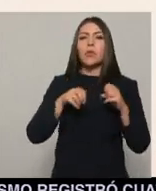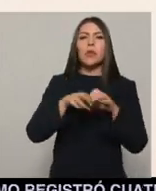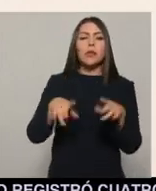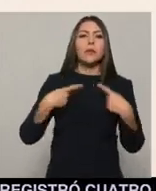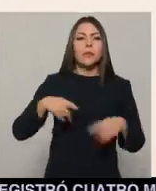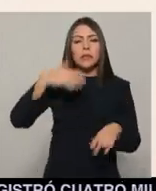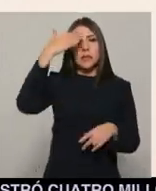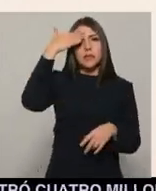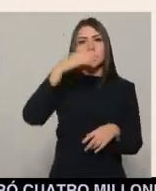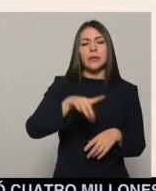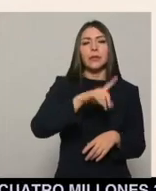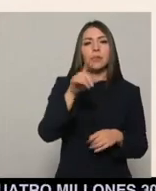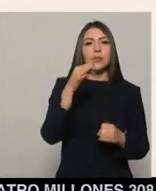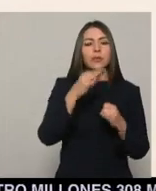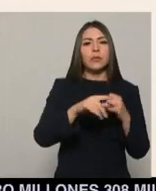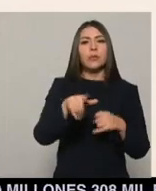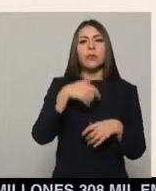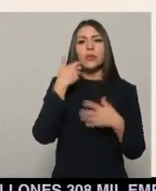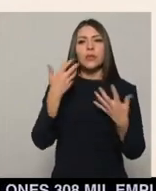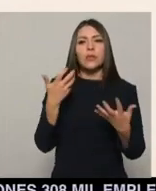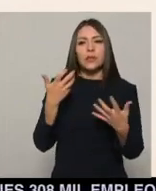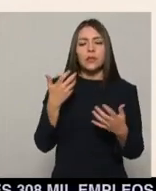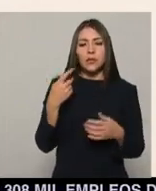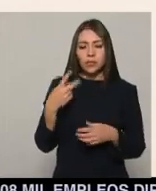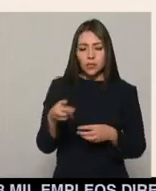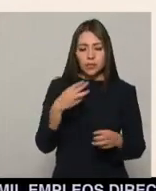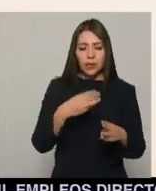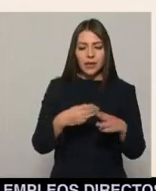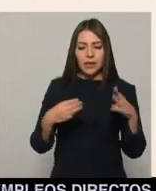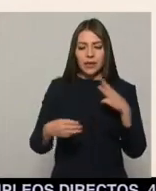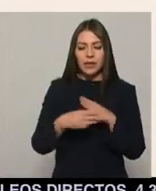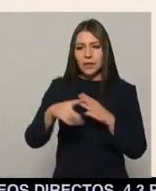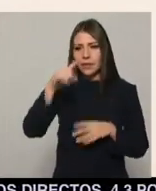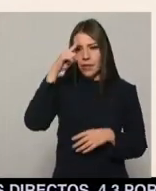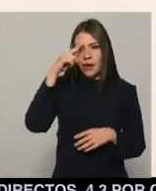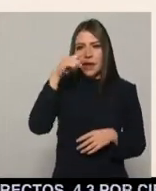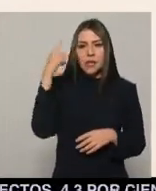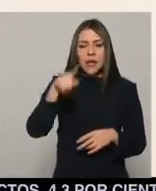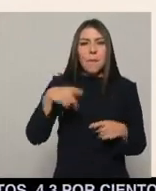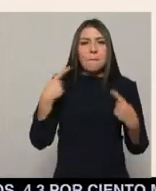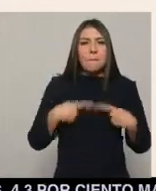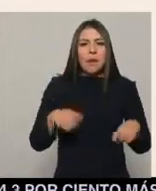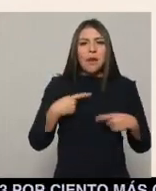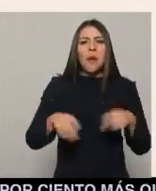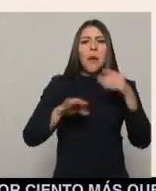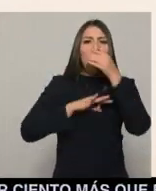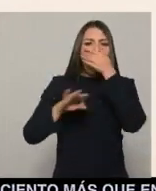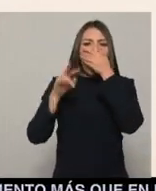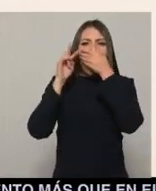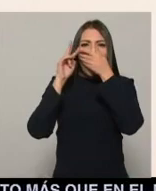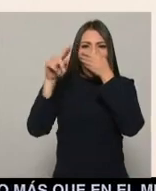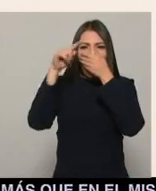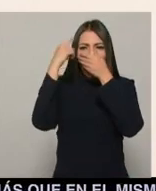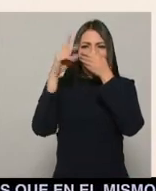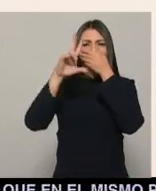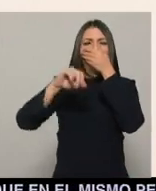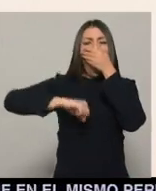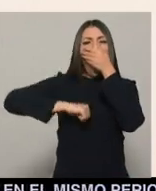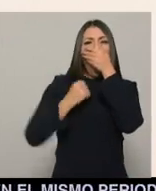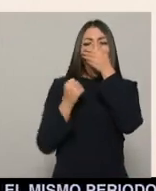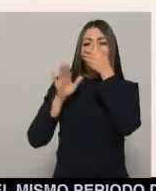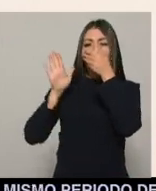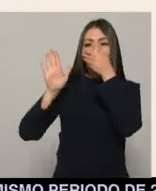último, nuestra intención es que todo este material esté accesible a la gente, que no se queden informes, que se vayan a los archivos de